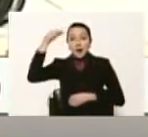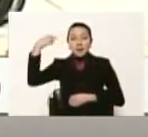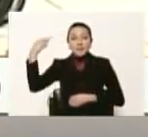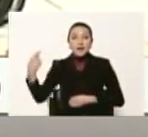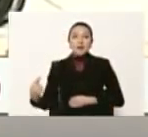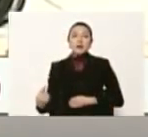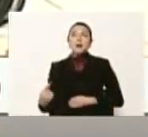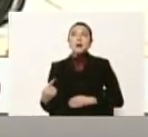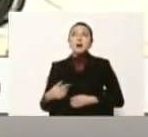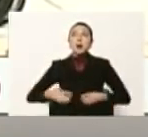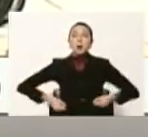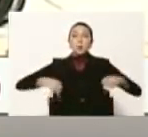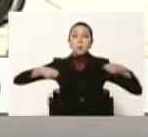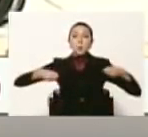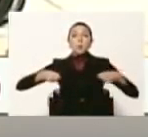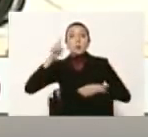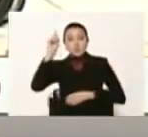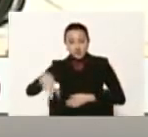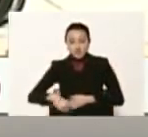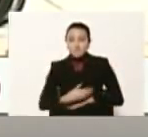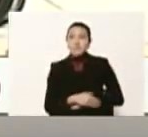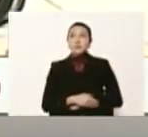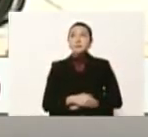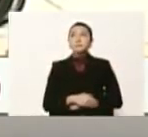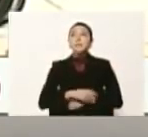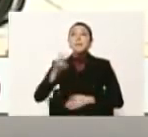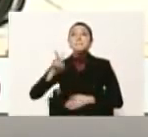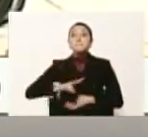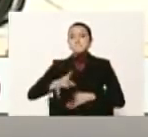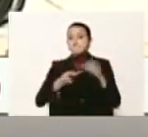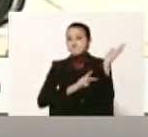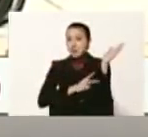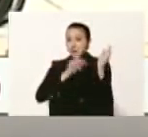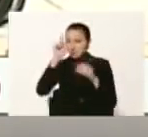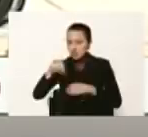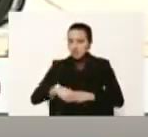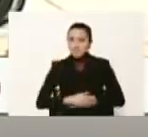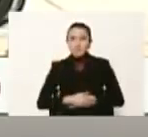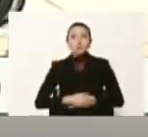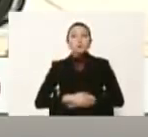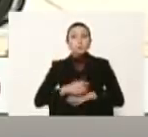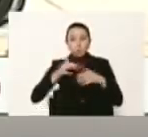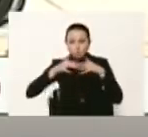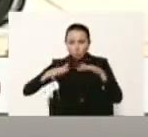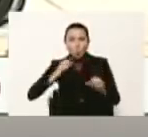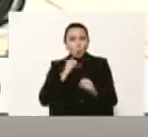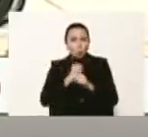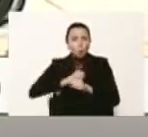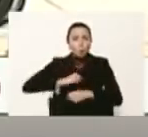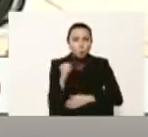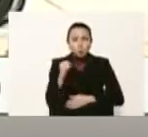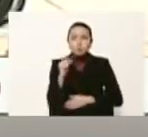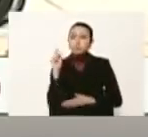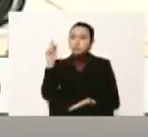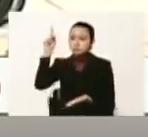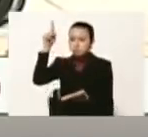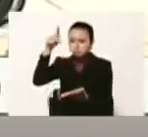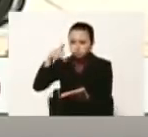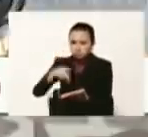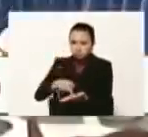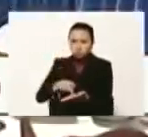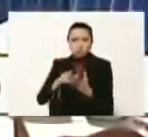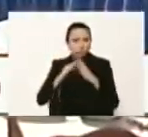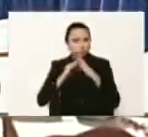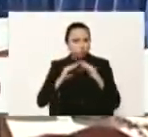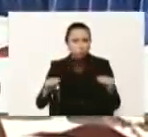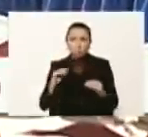en Quinta Crespo, en la parroquia El Valle, y se hizo un despliegue donde todos los organismos de